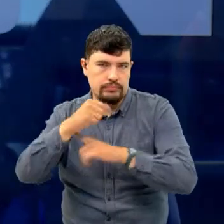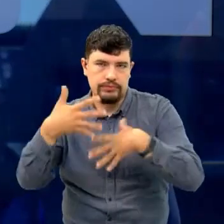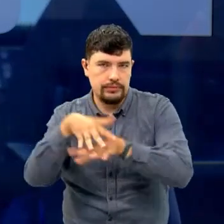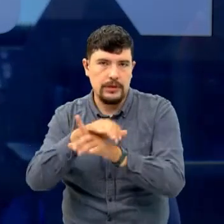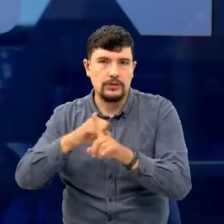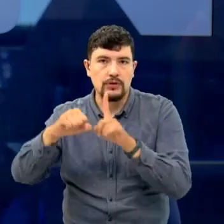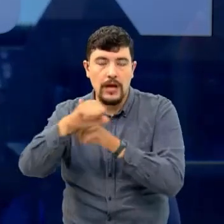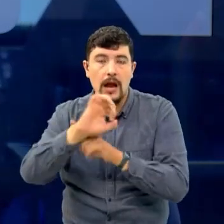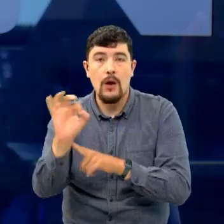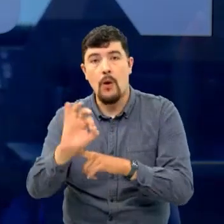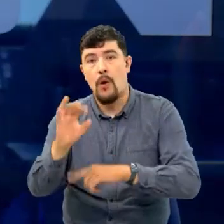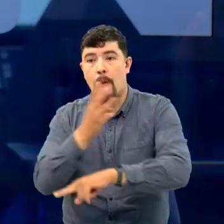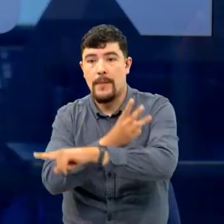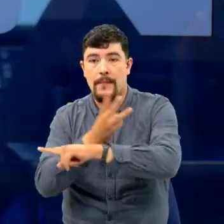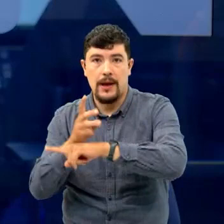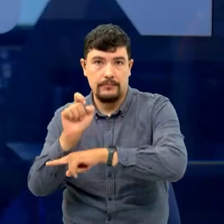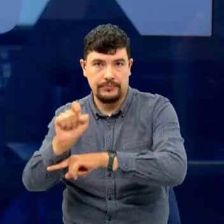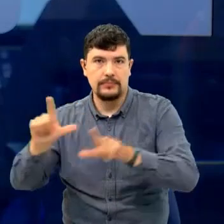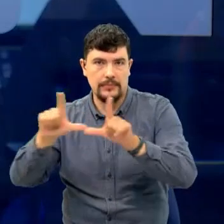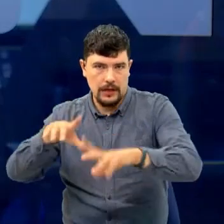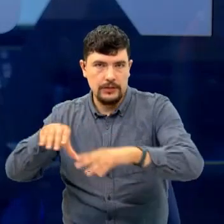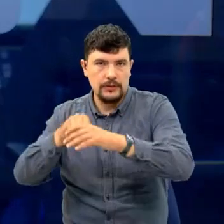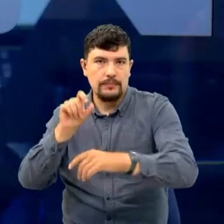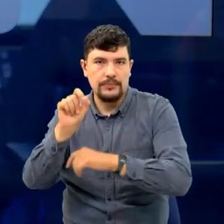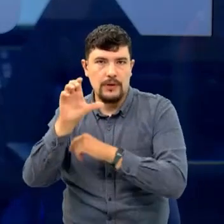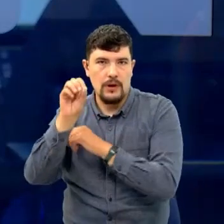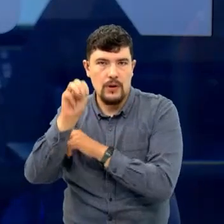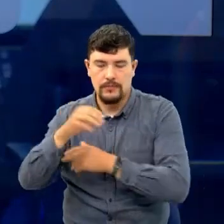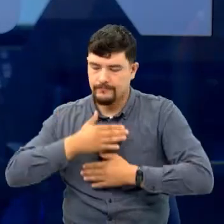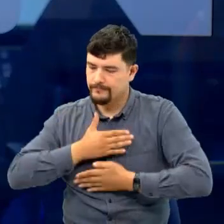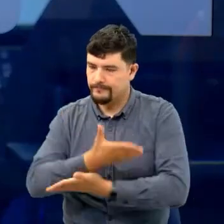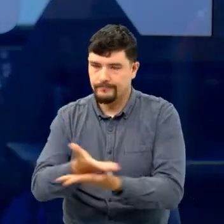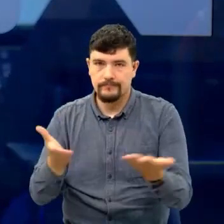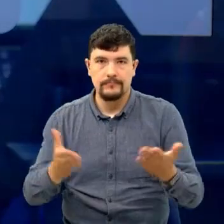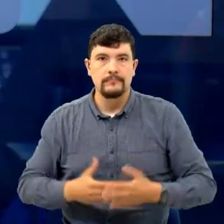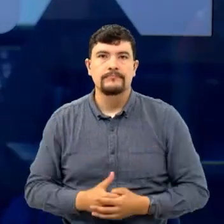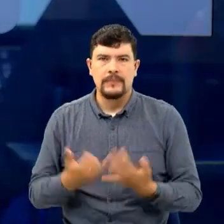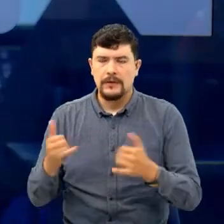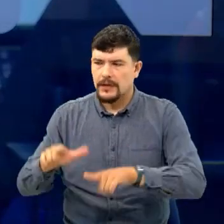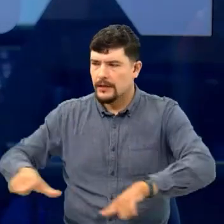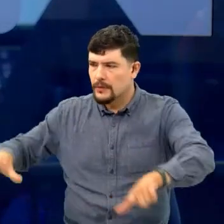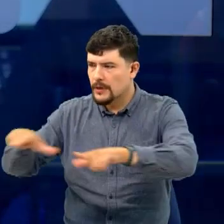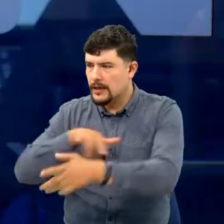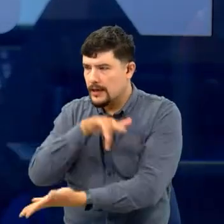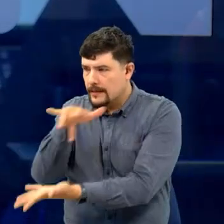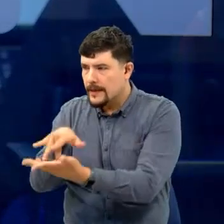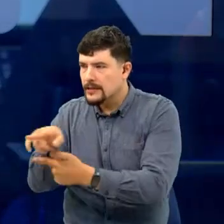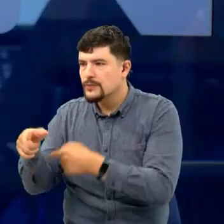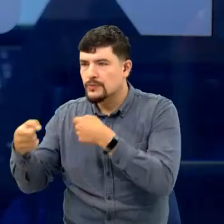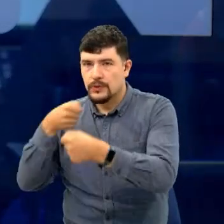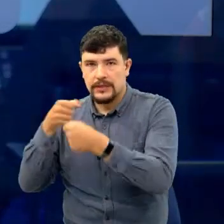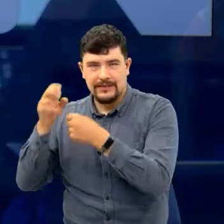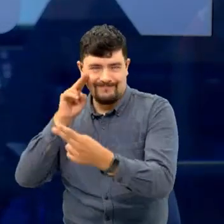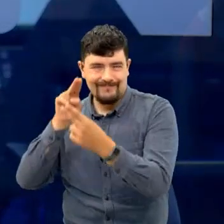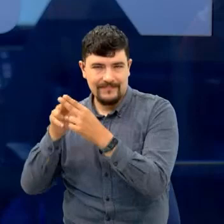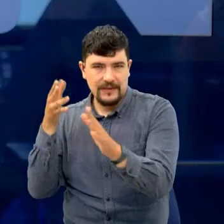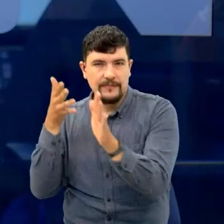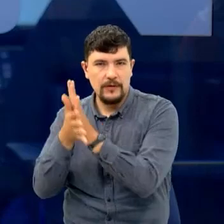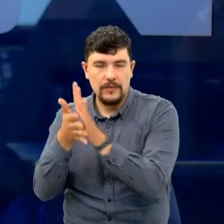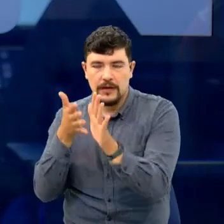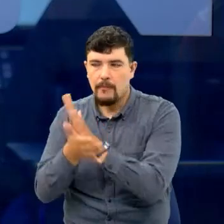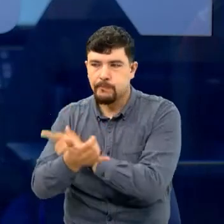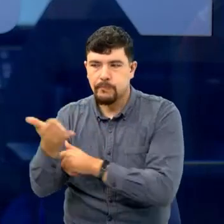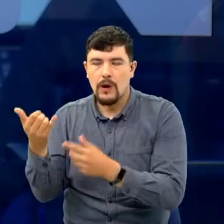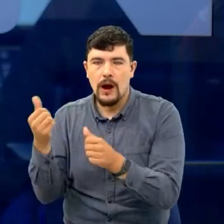www.canaltro.com. Ya están nuestros periodistas con el lugar de la noticia, justamente con la diferente información que se viene generando, con los operativos que están desarrollando